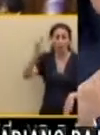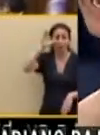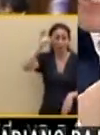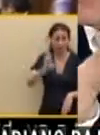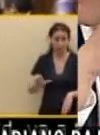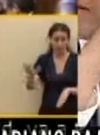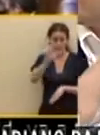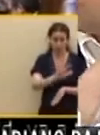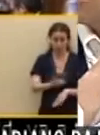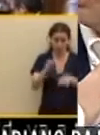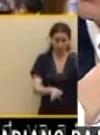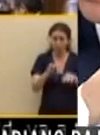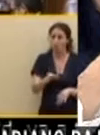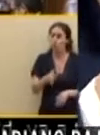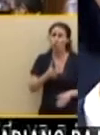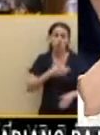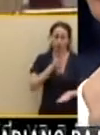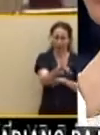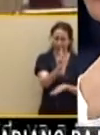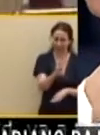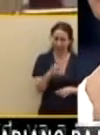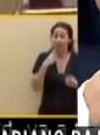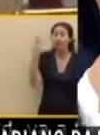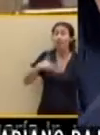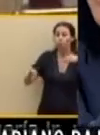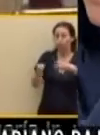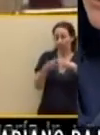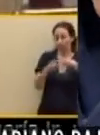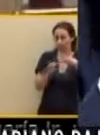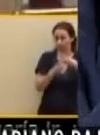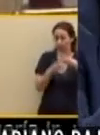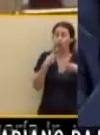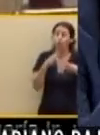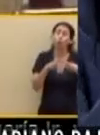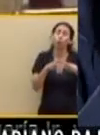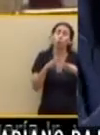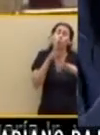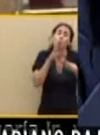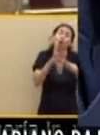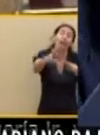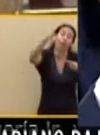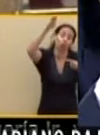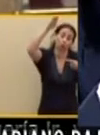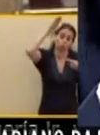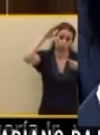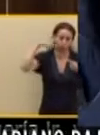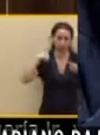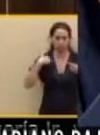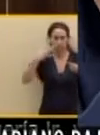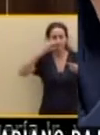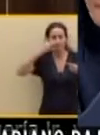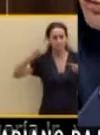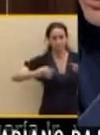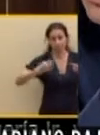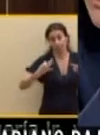que en el primer discurso hablaba de la cal vida o sea el pablo iglesias que ahora dice espero que nosotros y yo he cometido algún error fue el